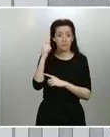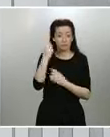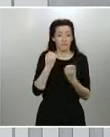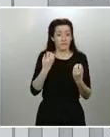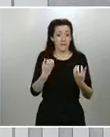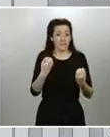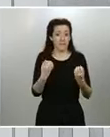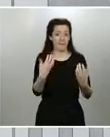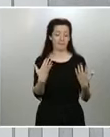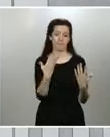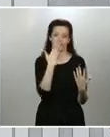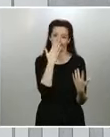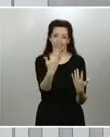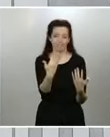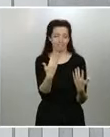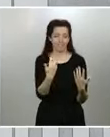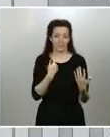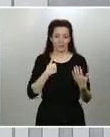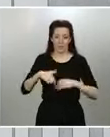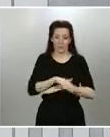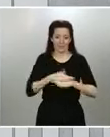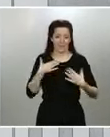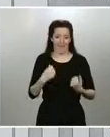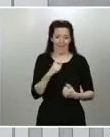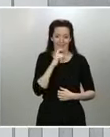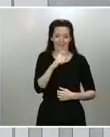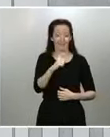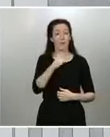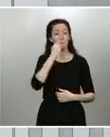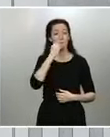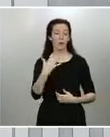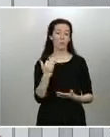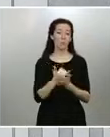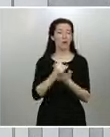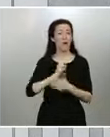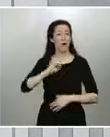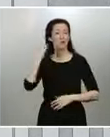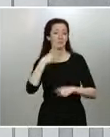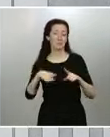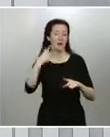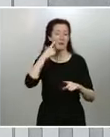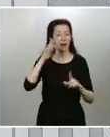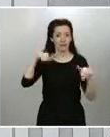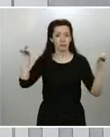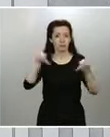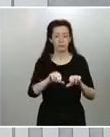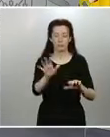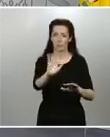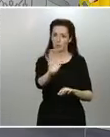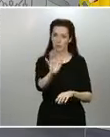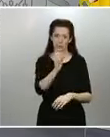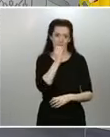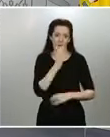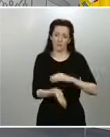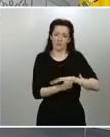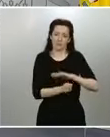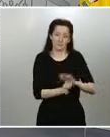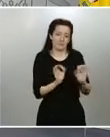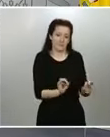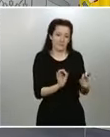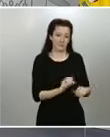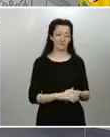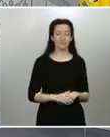mejor no hacer experimentos que nos pueden llevar incluso al caos cedo la palabra a mi colega del gabinete el ministro serbio